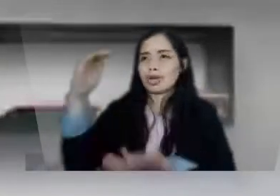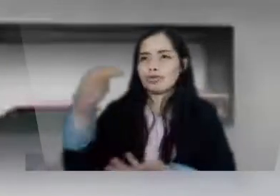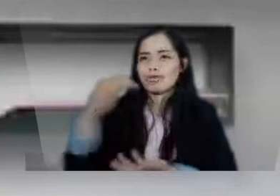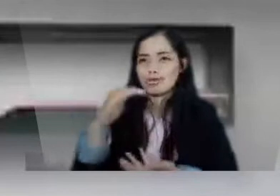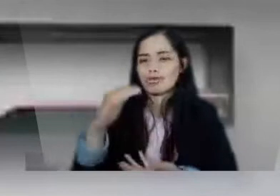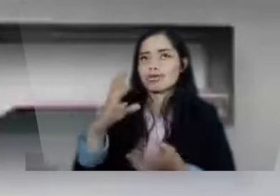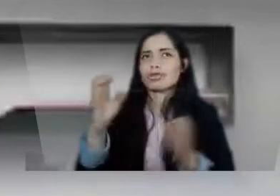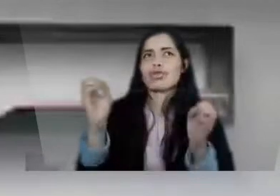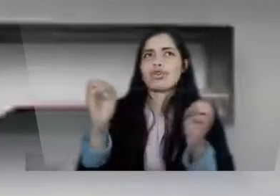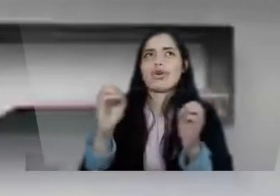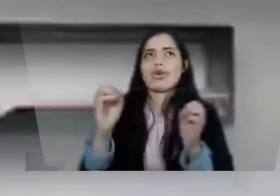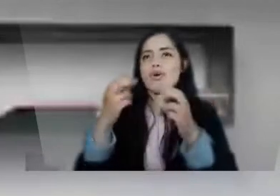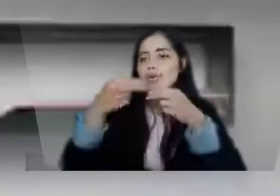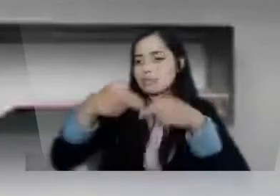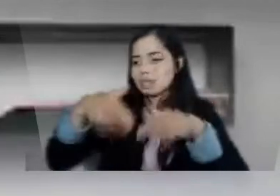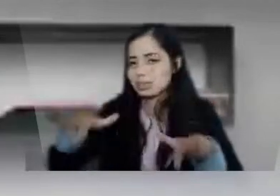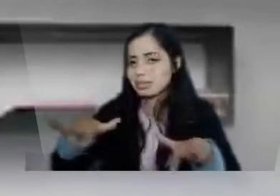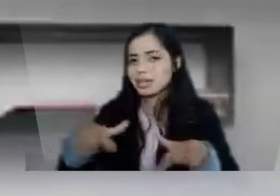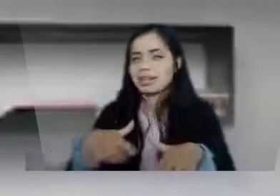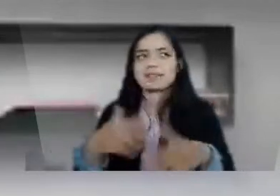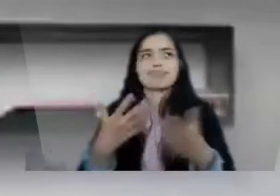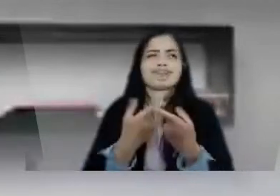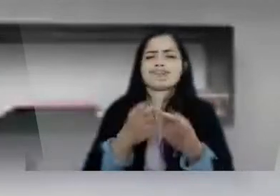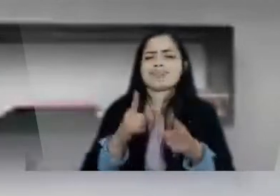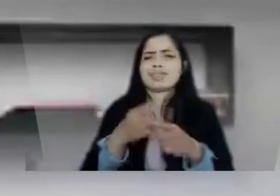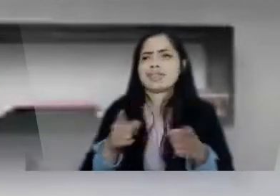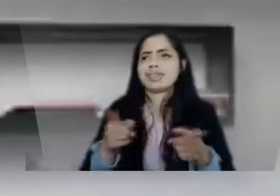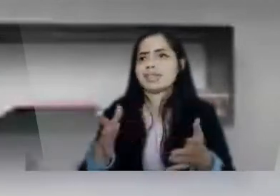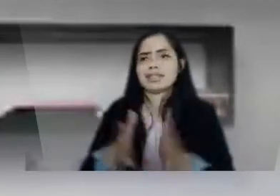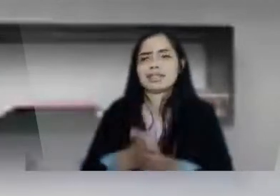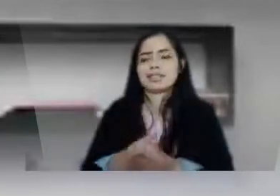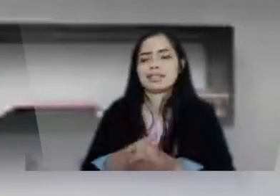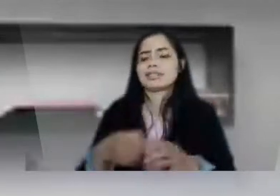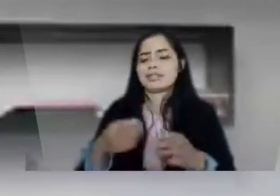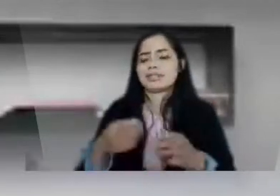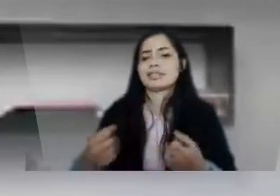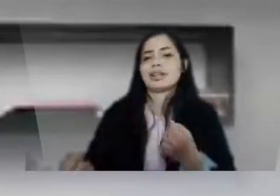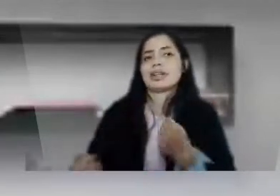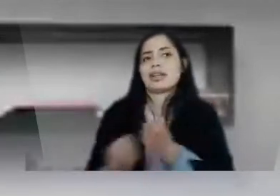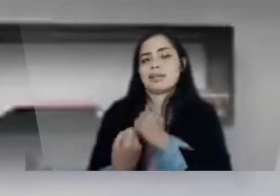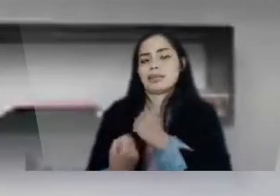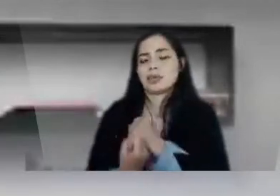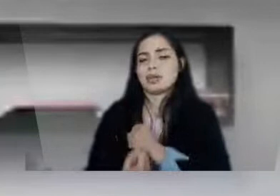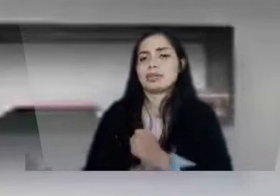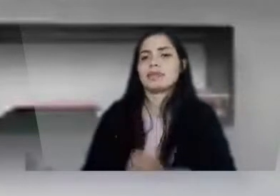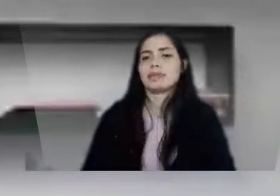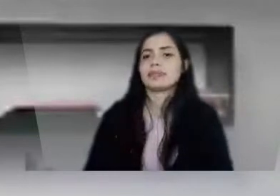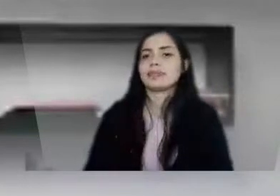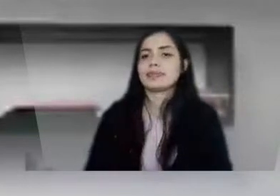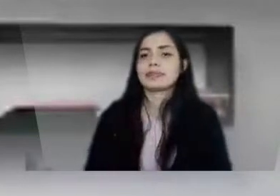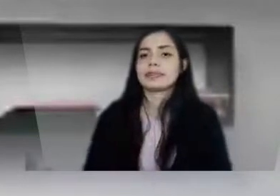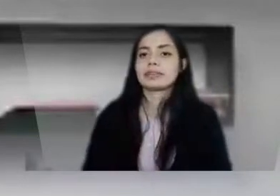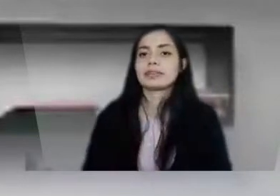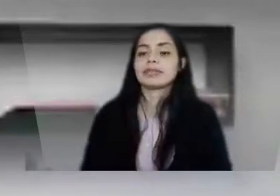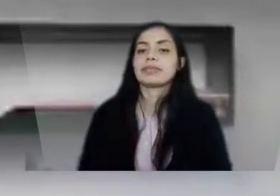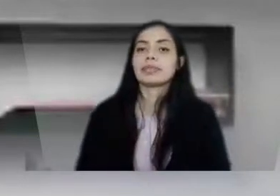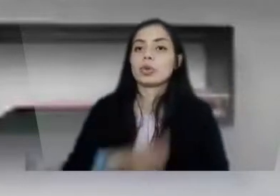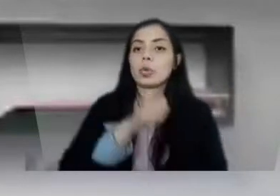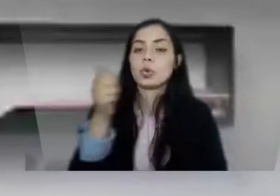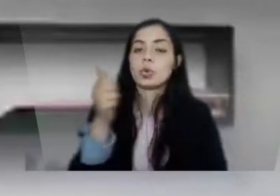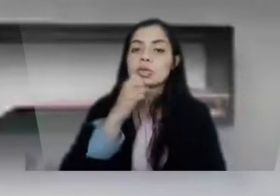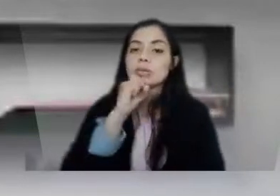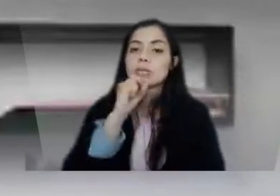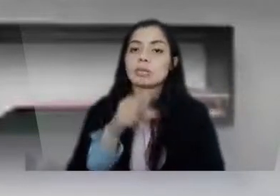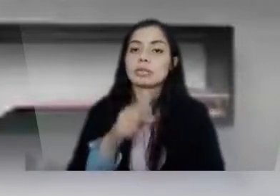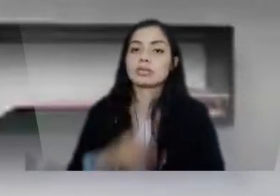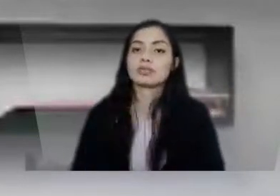sueño que teníamos como país se haga una realidad. Otra pregunta que nos llegó, aparte de la de Julie Castro, que fue la que